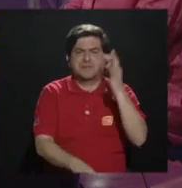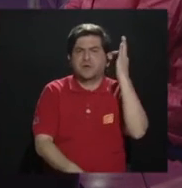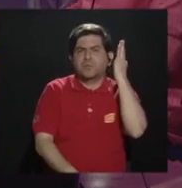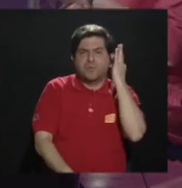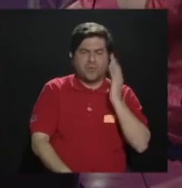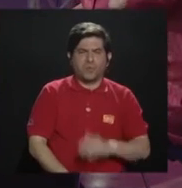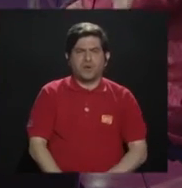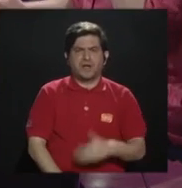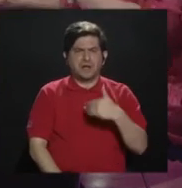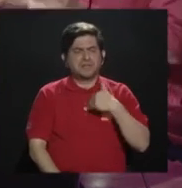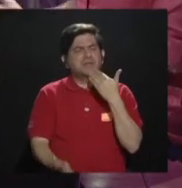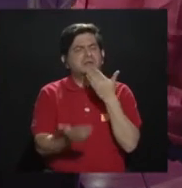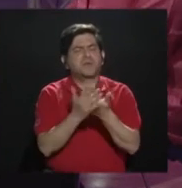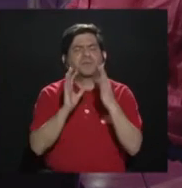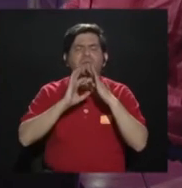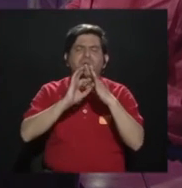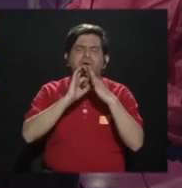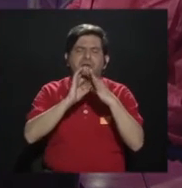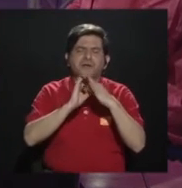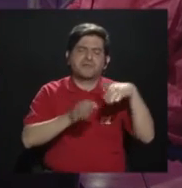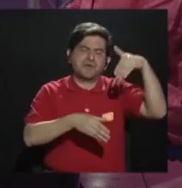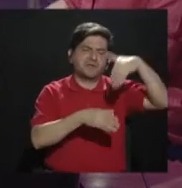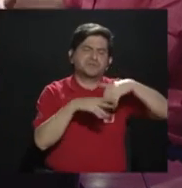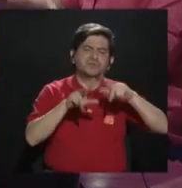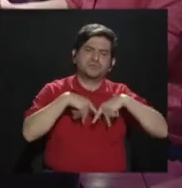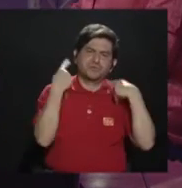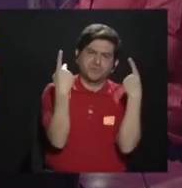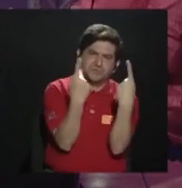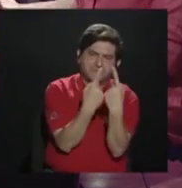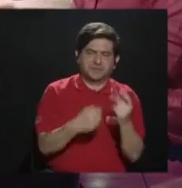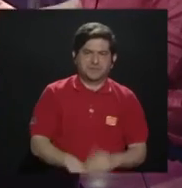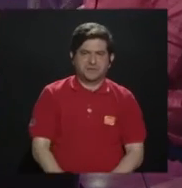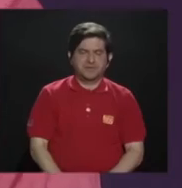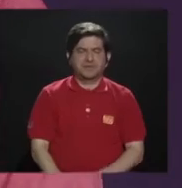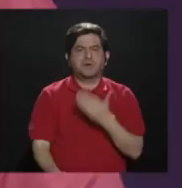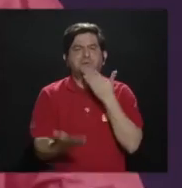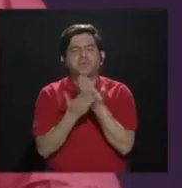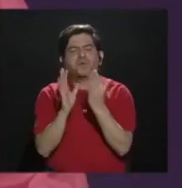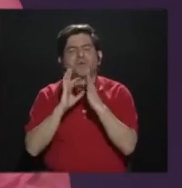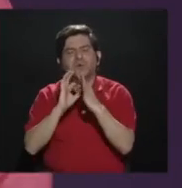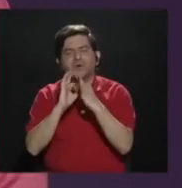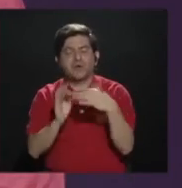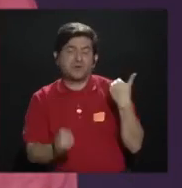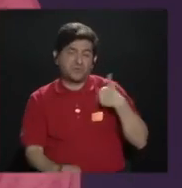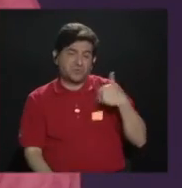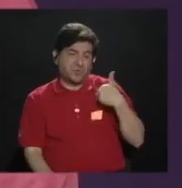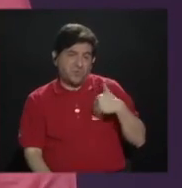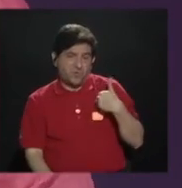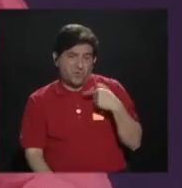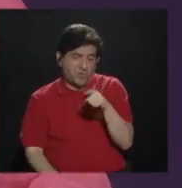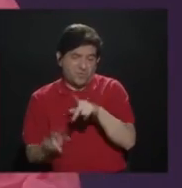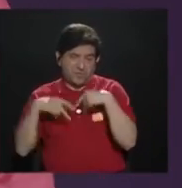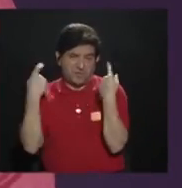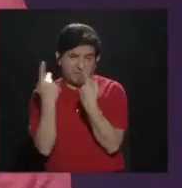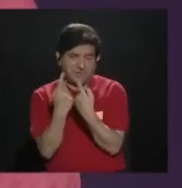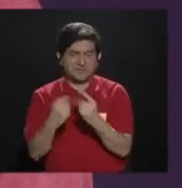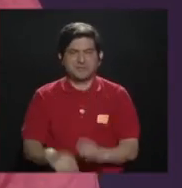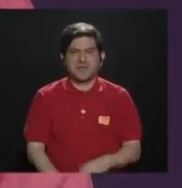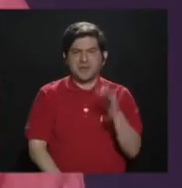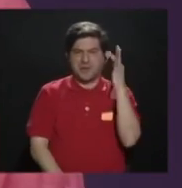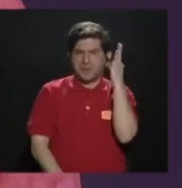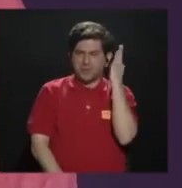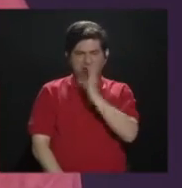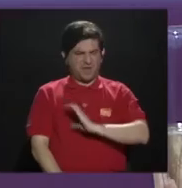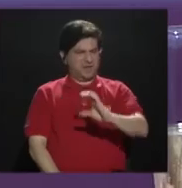que tienen buenas relaciones al interior de los partidos, que tienen buenas relaciones con los hombres de los partidos, que son mujeres que